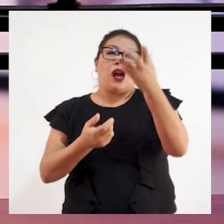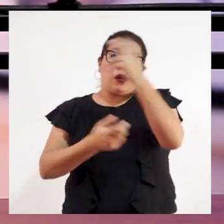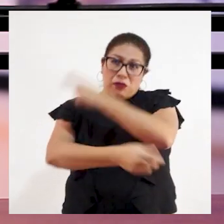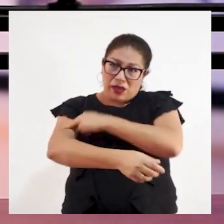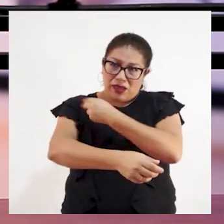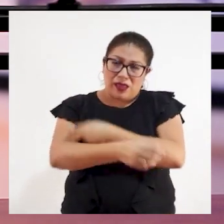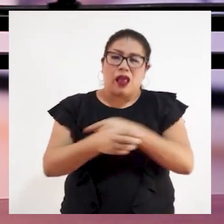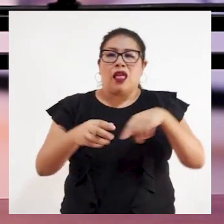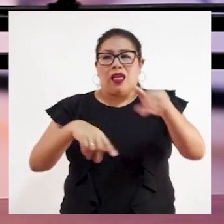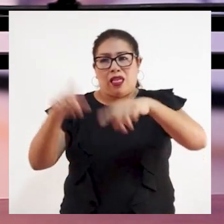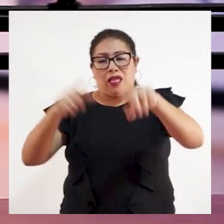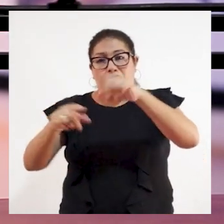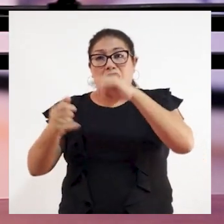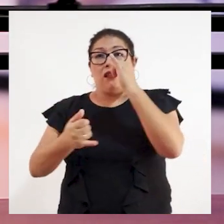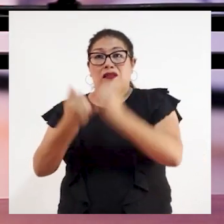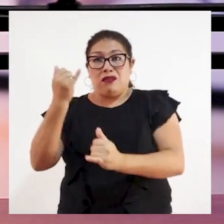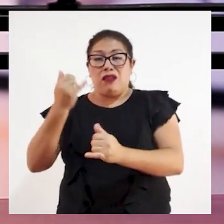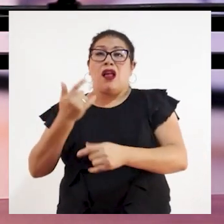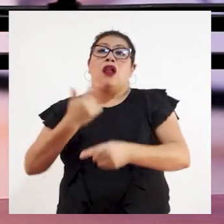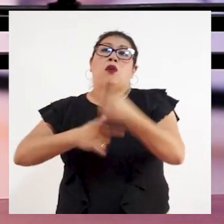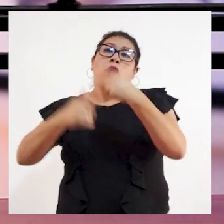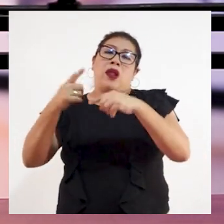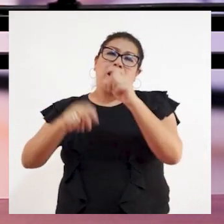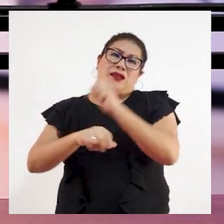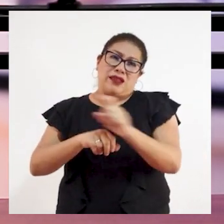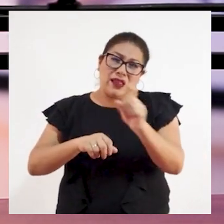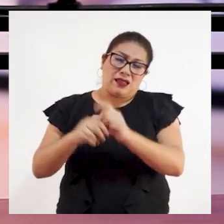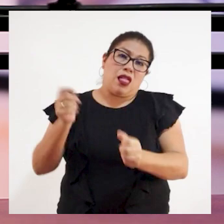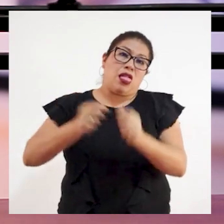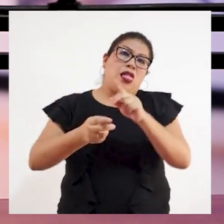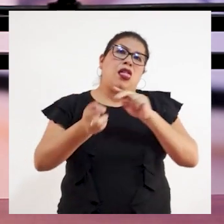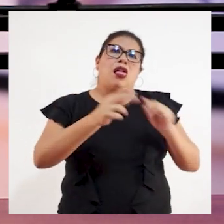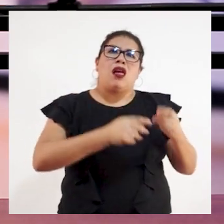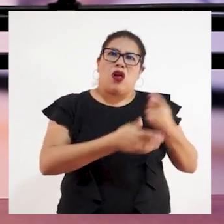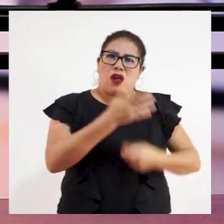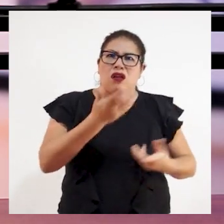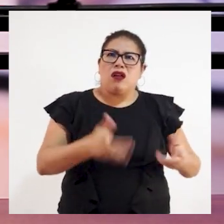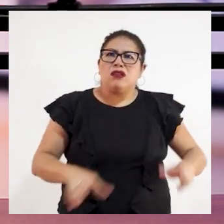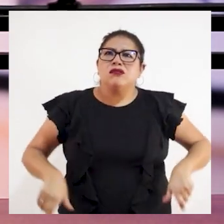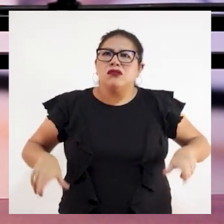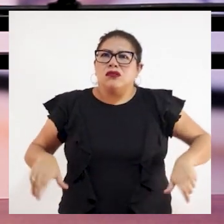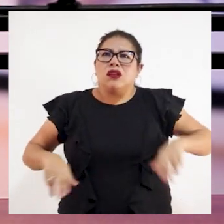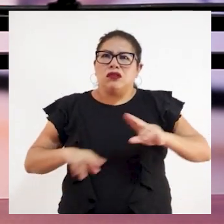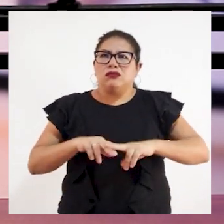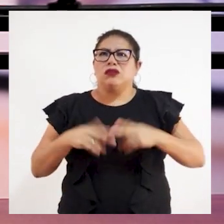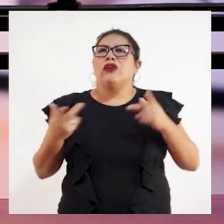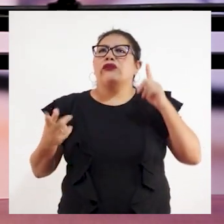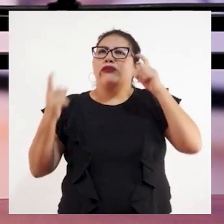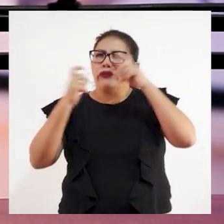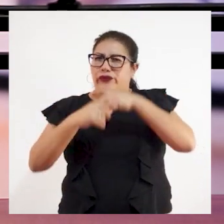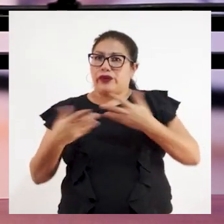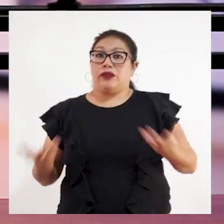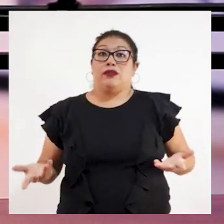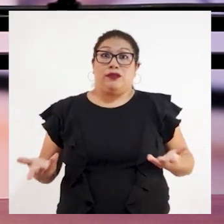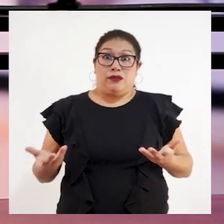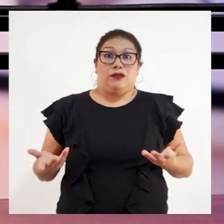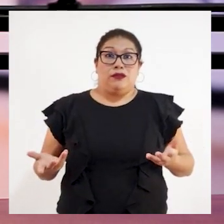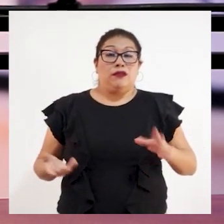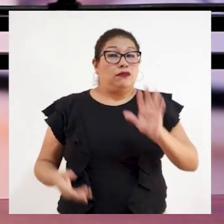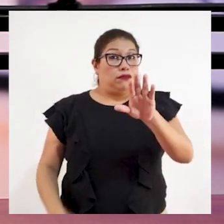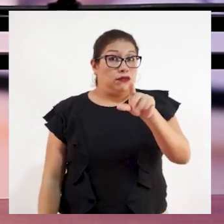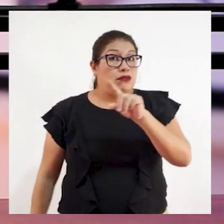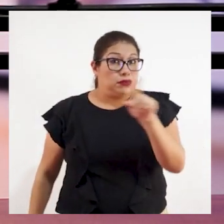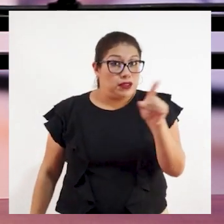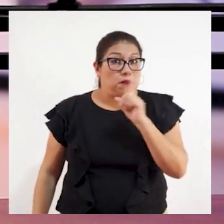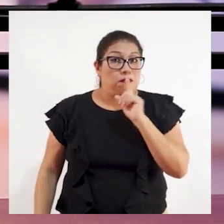taxi, porque no, si está en silla de ruedas o si está en condición que no puede valerse, va a ser mucho más complejo. Y ojo, padre